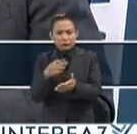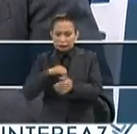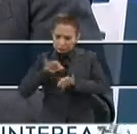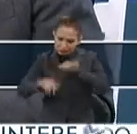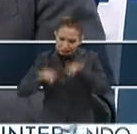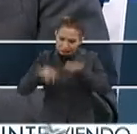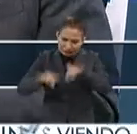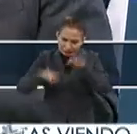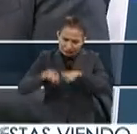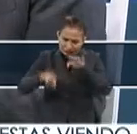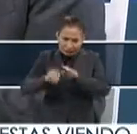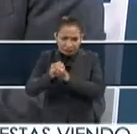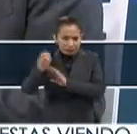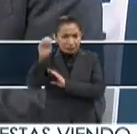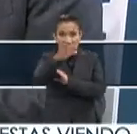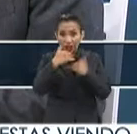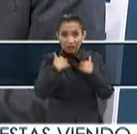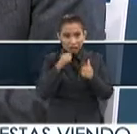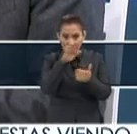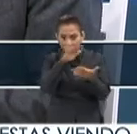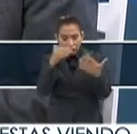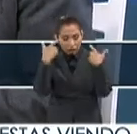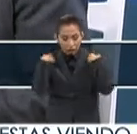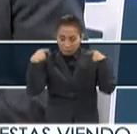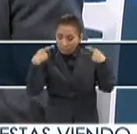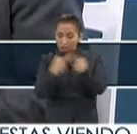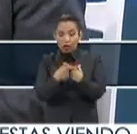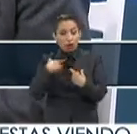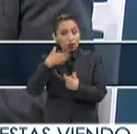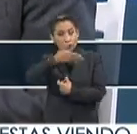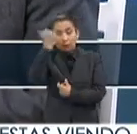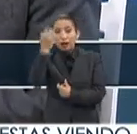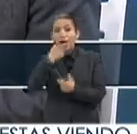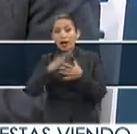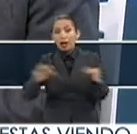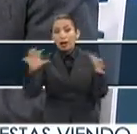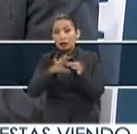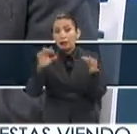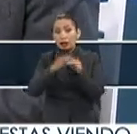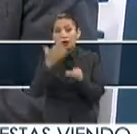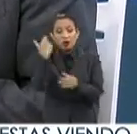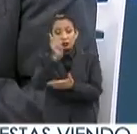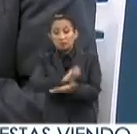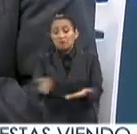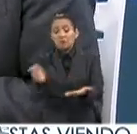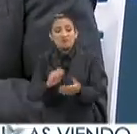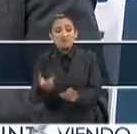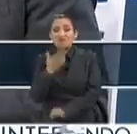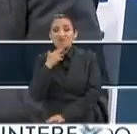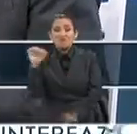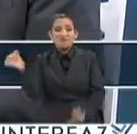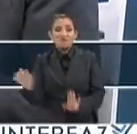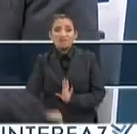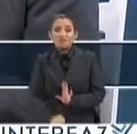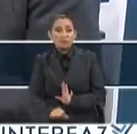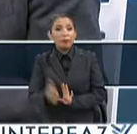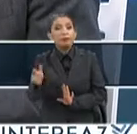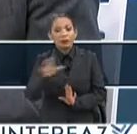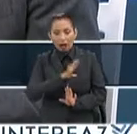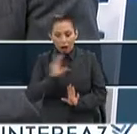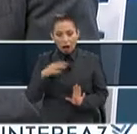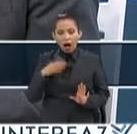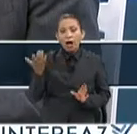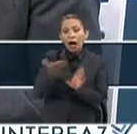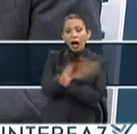muchos documentos. Entonces, si no comprende lo que lee, si no sabe argumentar y si no sabe redactar, tiene muchos problemas. Entonces, hay una